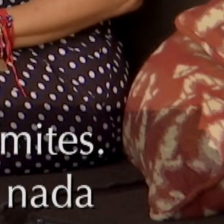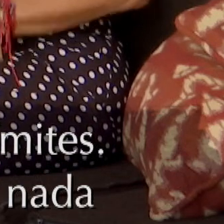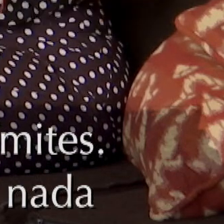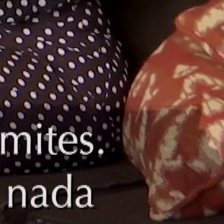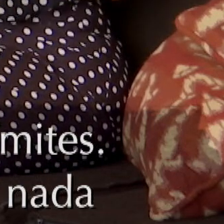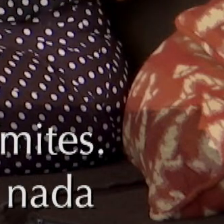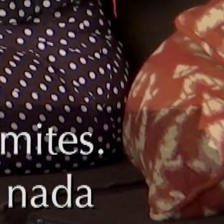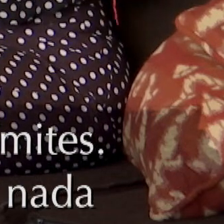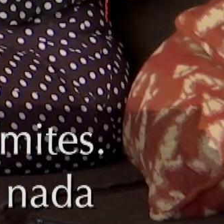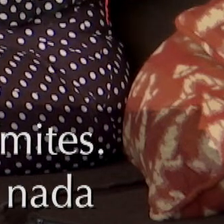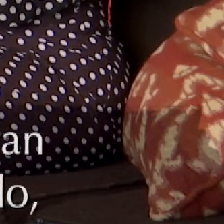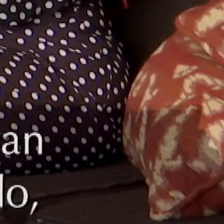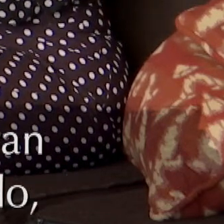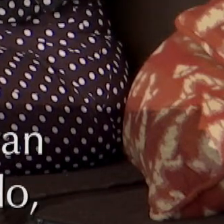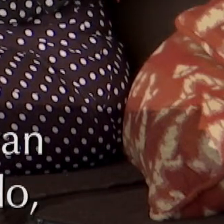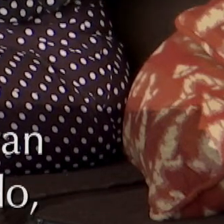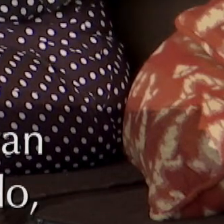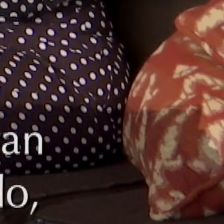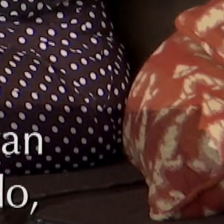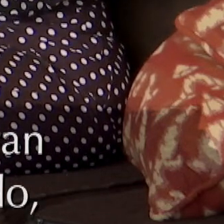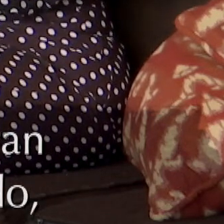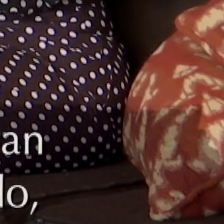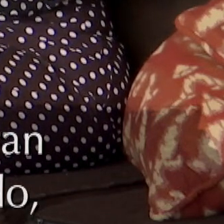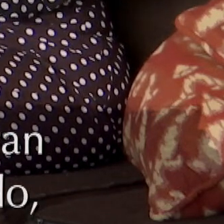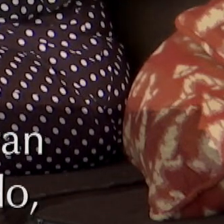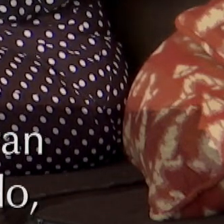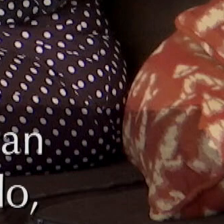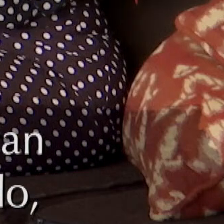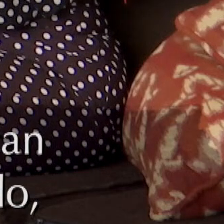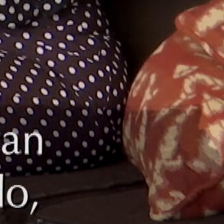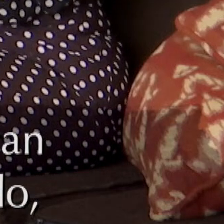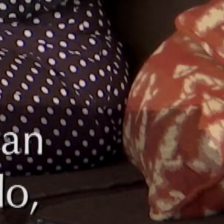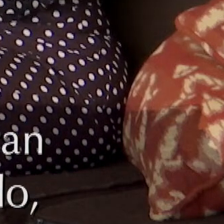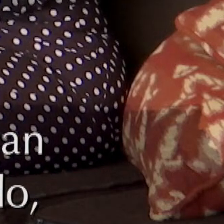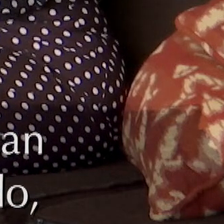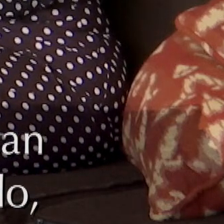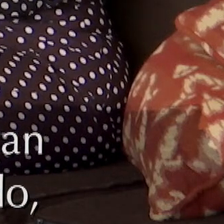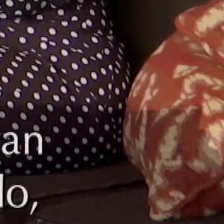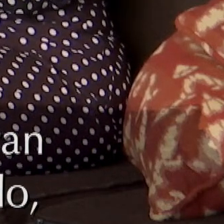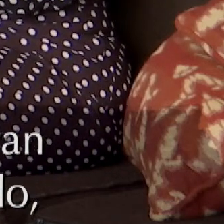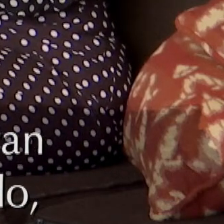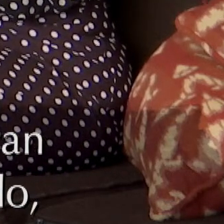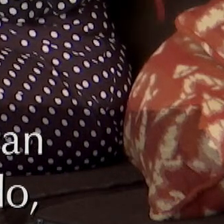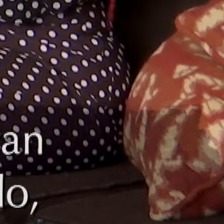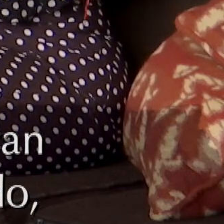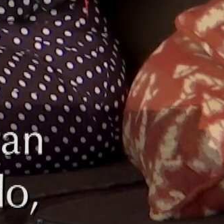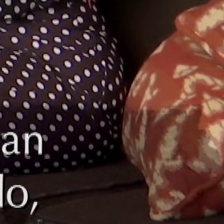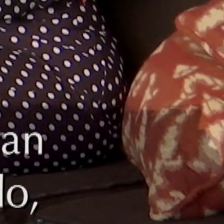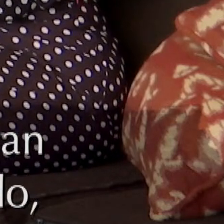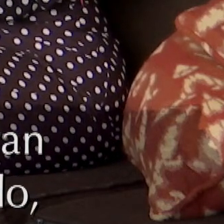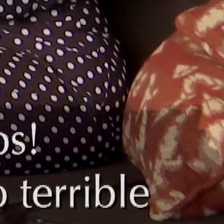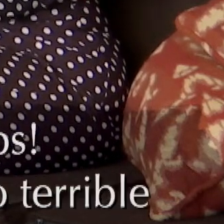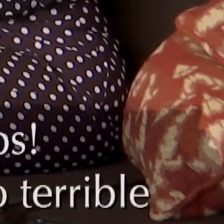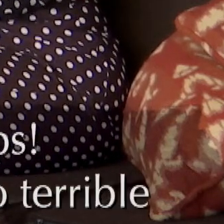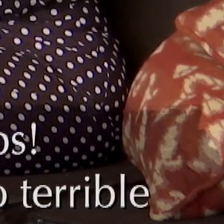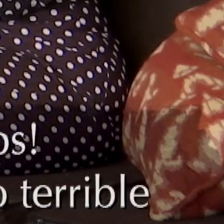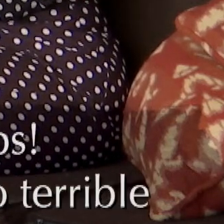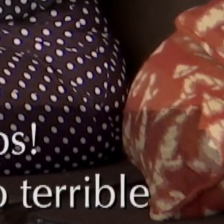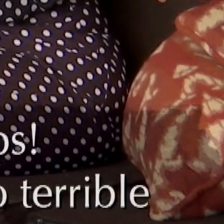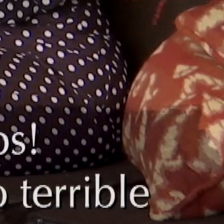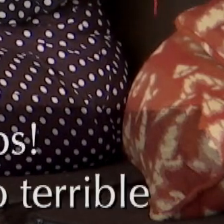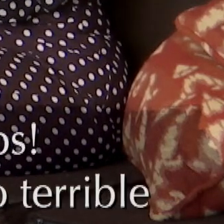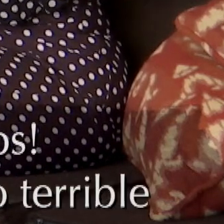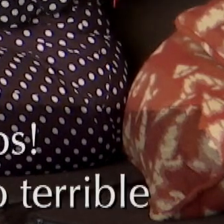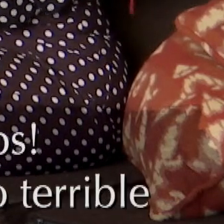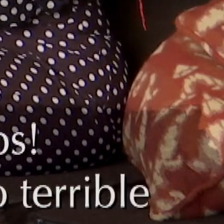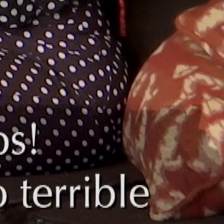importante. Primero que nada, queremos ser las supermujeres que logran todo, que aguantan todo, que hacen todo, que a todo